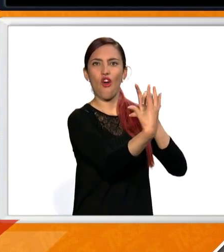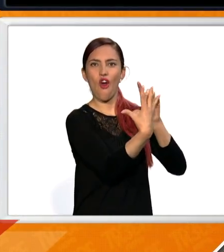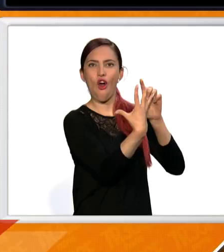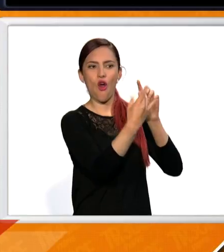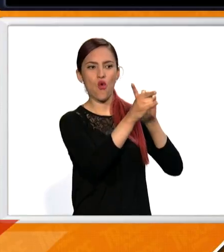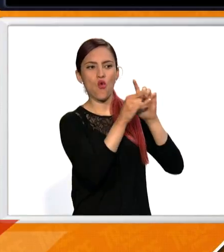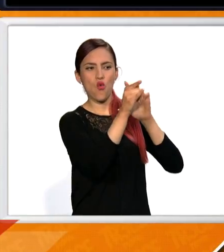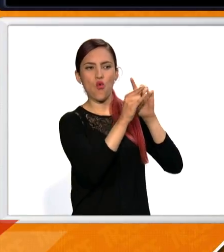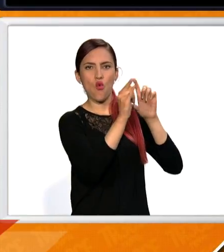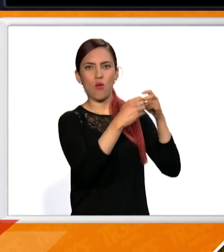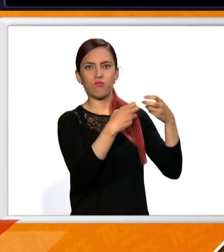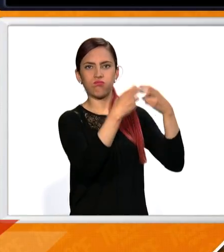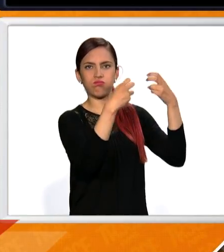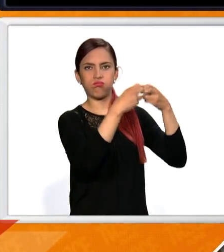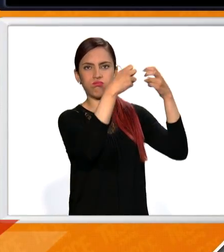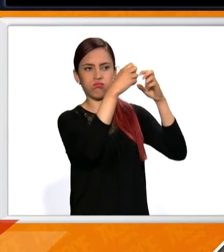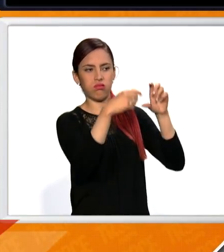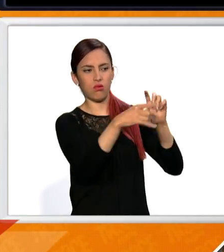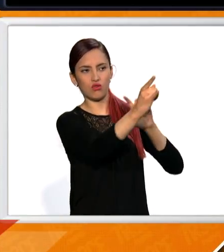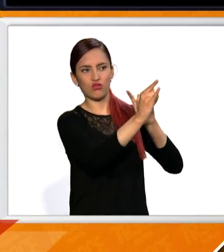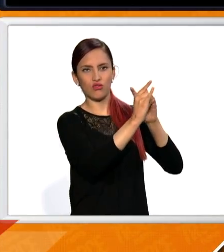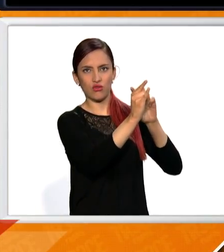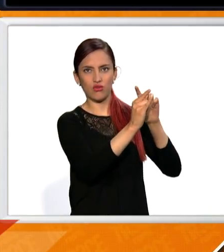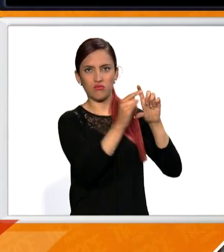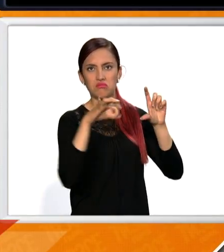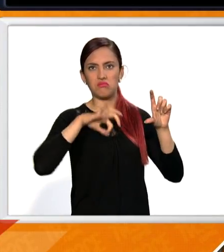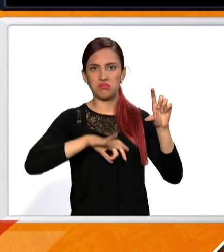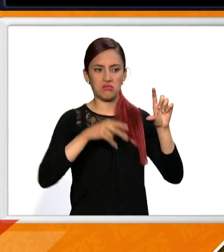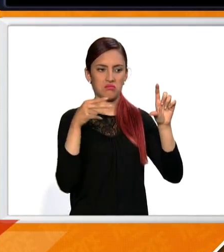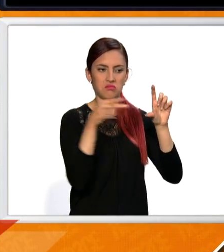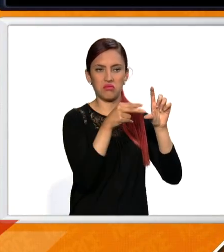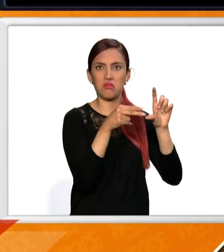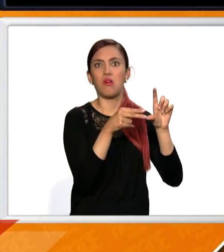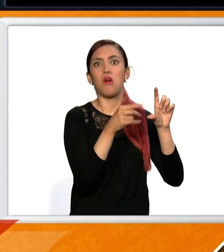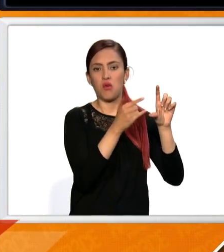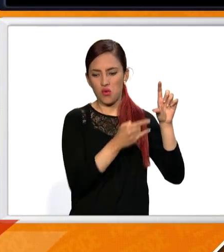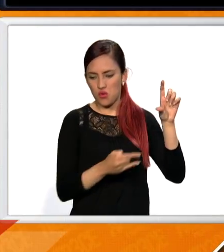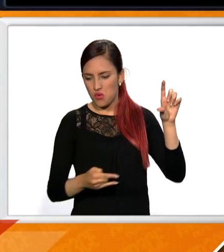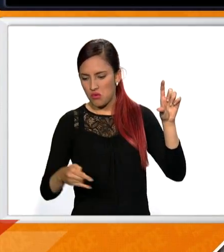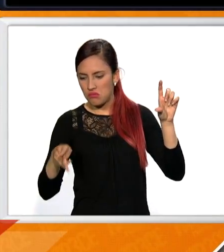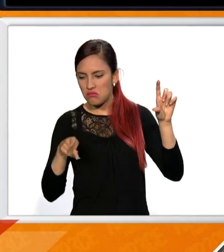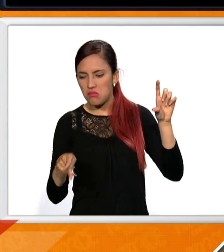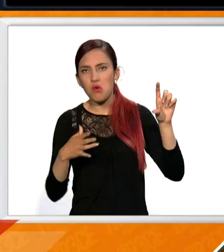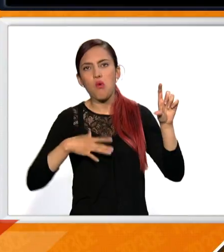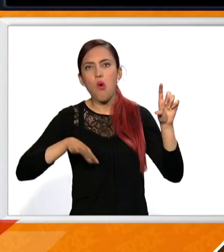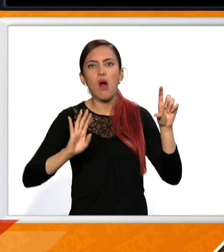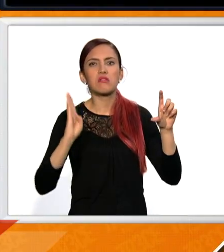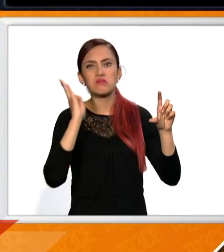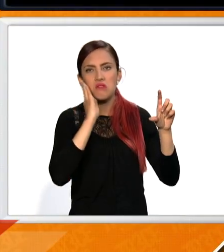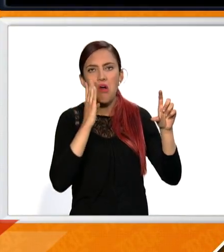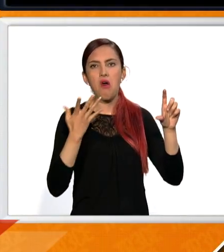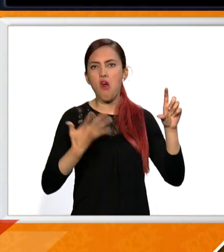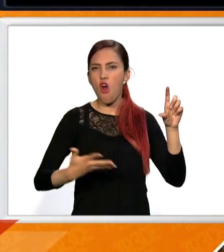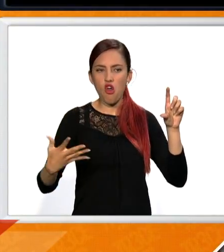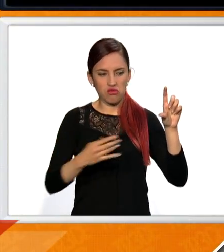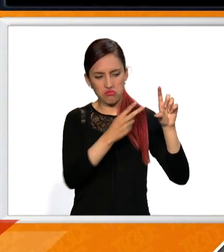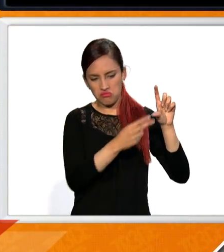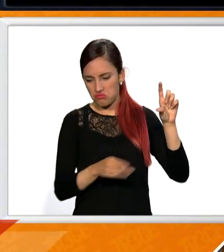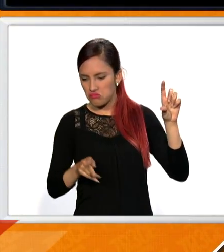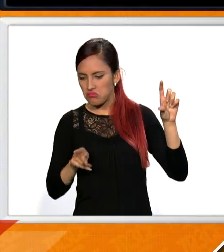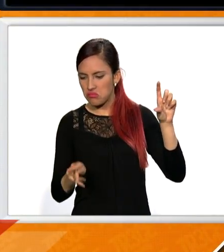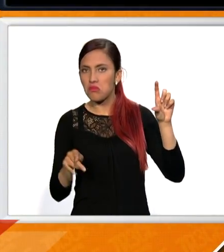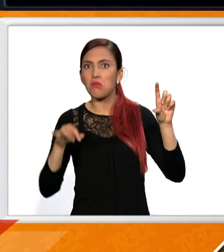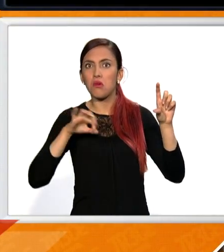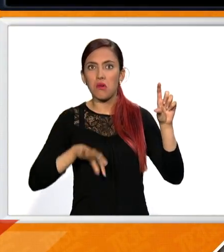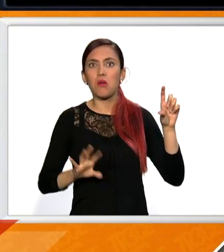que reciben directamente del sol la energía. Y esto permite que usted pueda cargar cualquier aparato electrónico o simplemente enchufarlo,